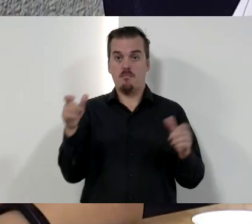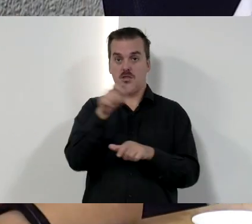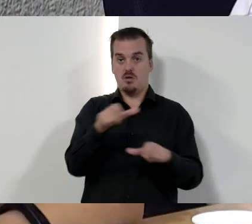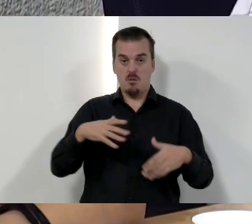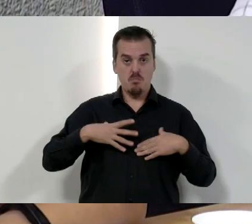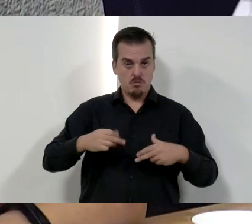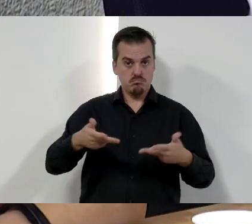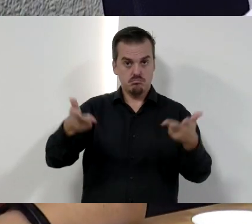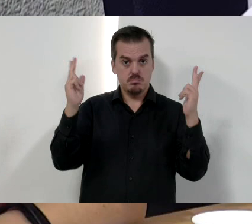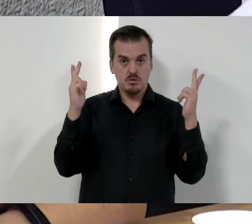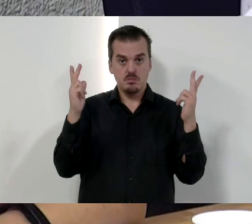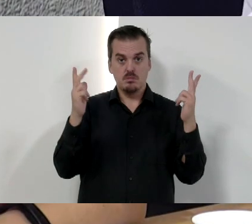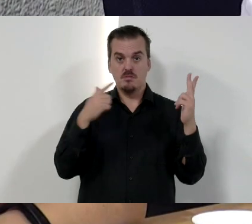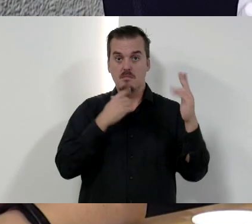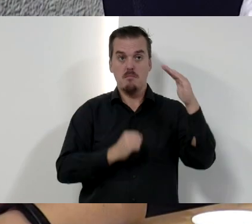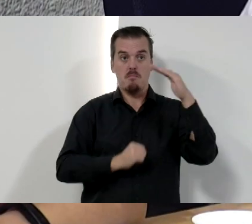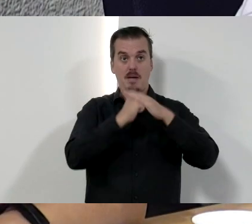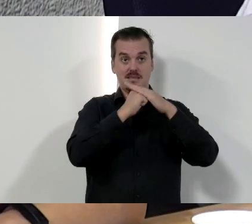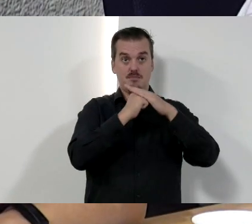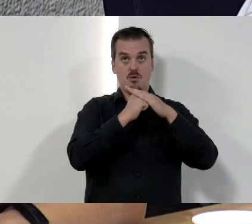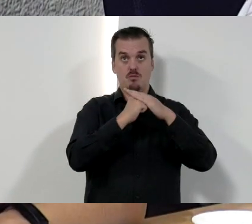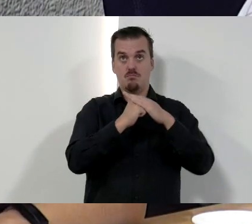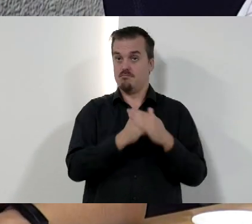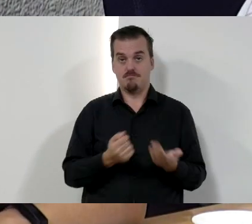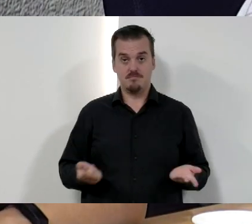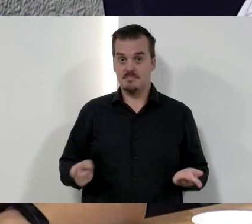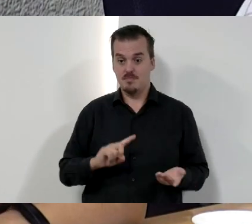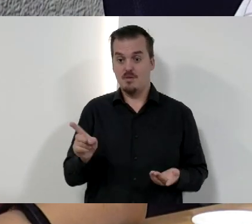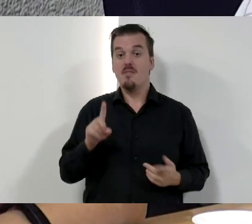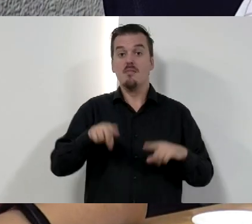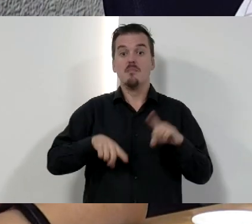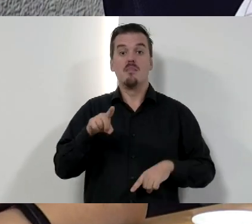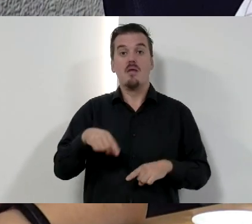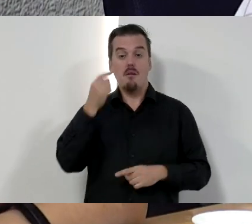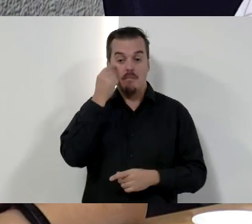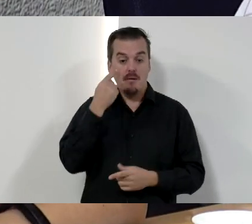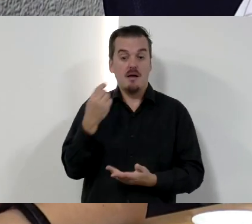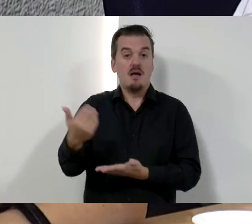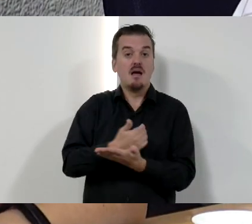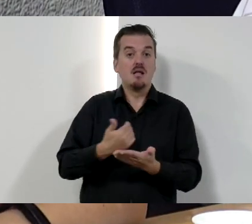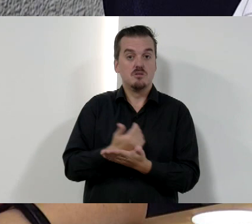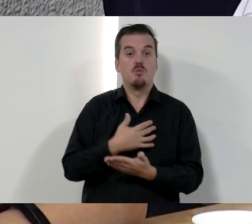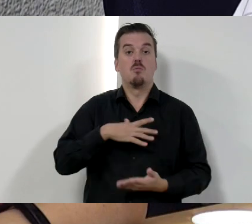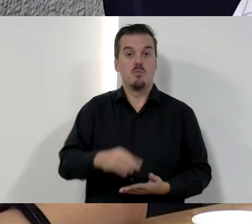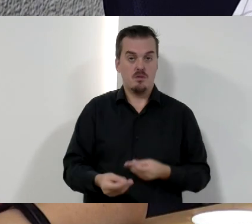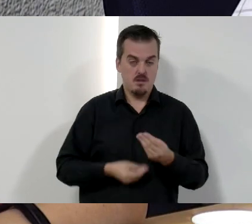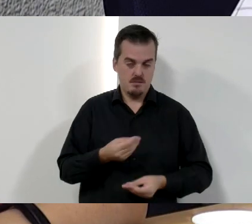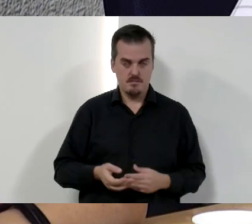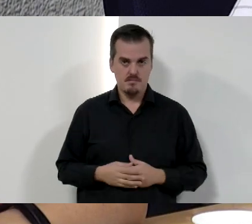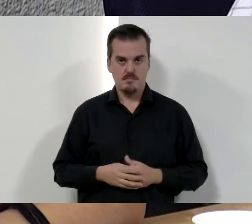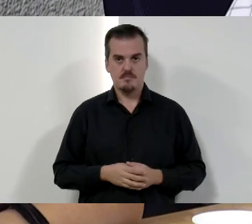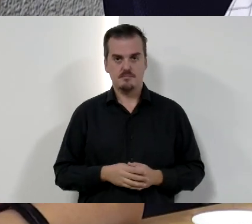y segundo, llevarlo al máximo sin saber las consecuencias en los ingresos que eso puede producir.